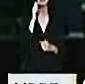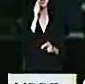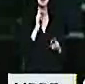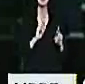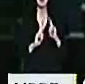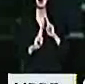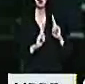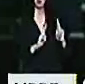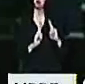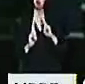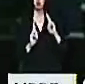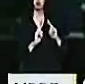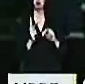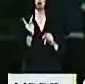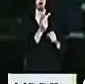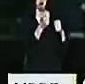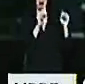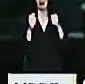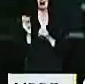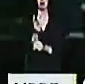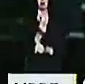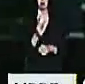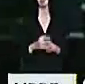relación de gane por ambos lados. Sí.